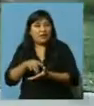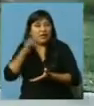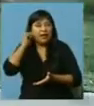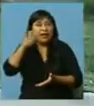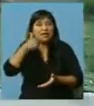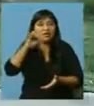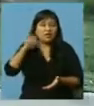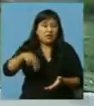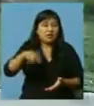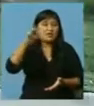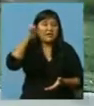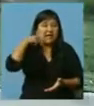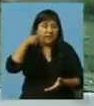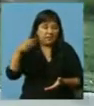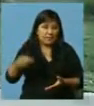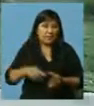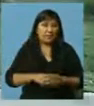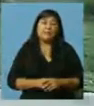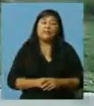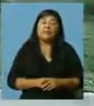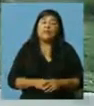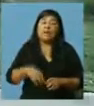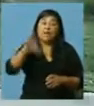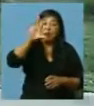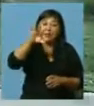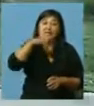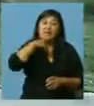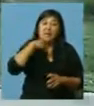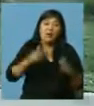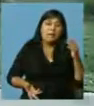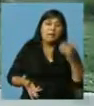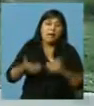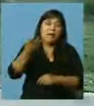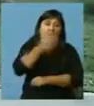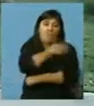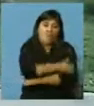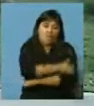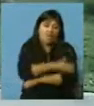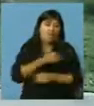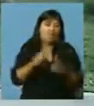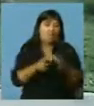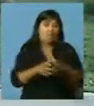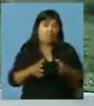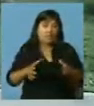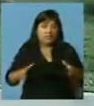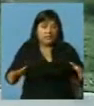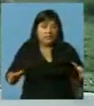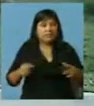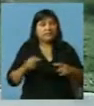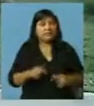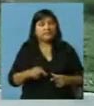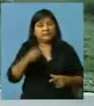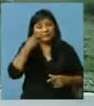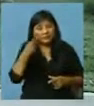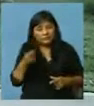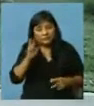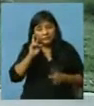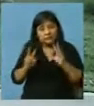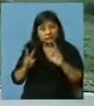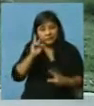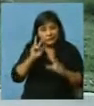En la provincia la pobreza ha subido en forma bastante considerable, pese a que los números oficiales tal vez no digan eso, pero es lo que se ve en